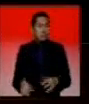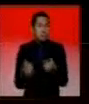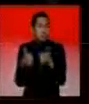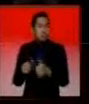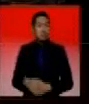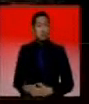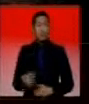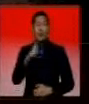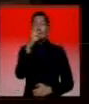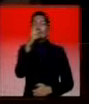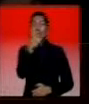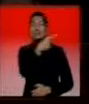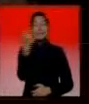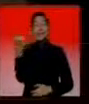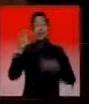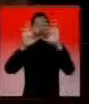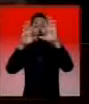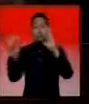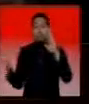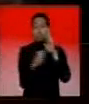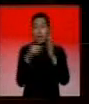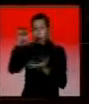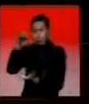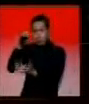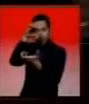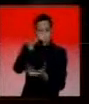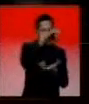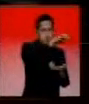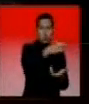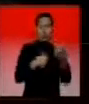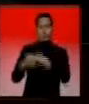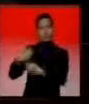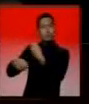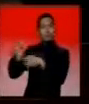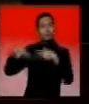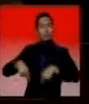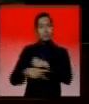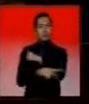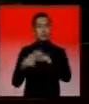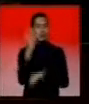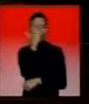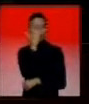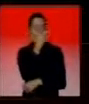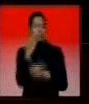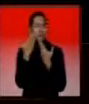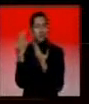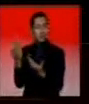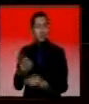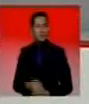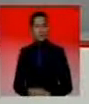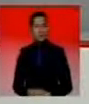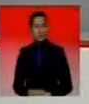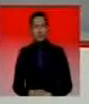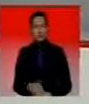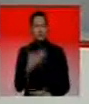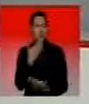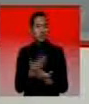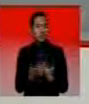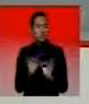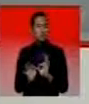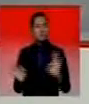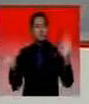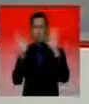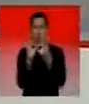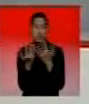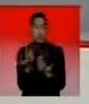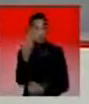diarios que se producen desde esta reingeniería ese es el informe lo estamos dando que estudios buenas noches muchísimas gracias rommel importante